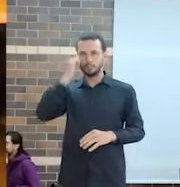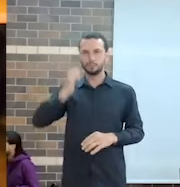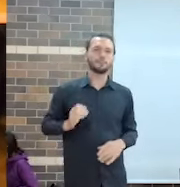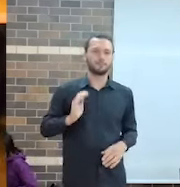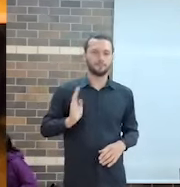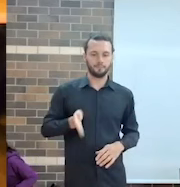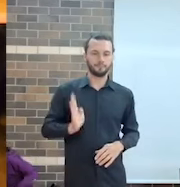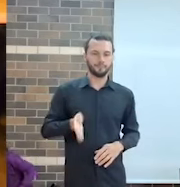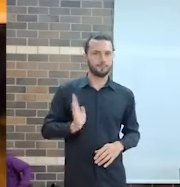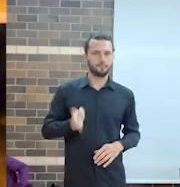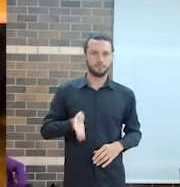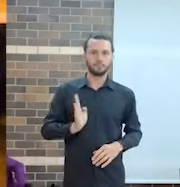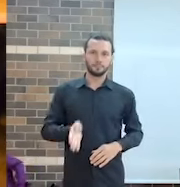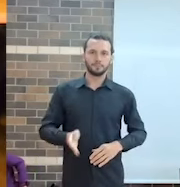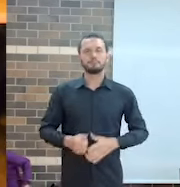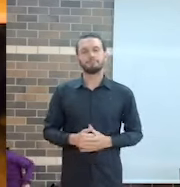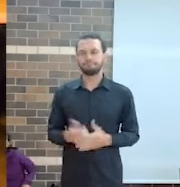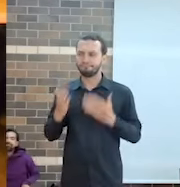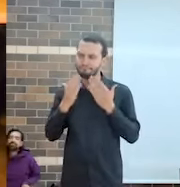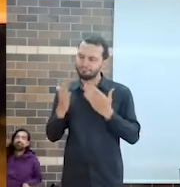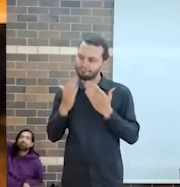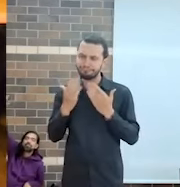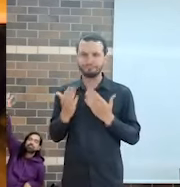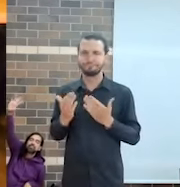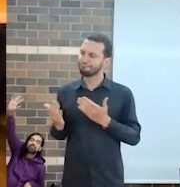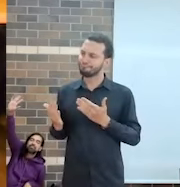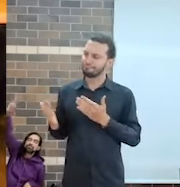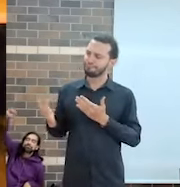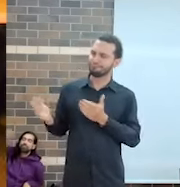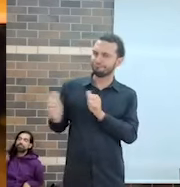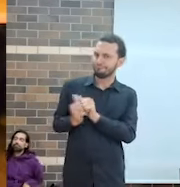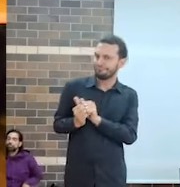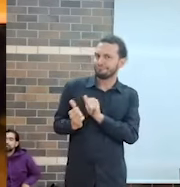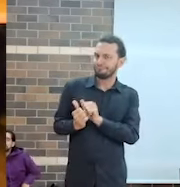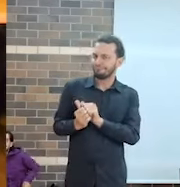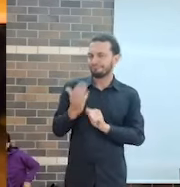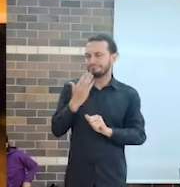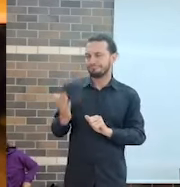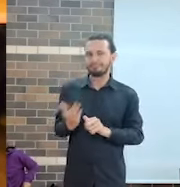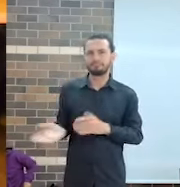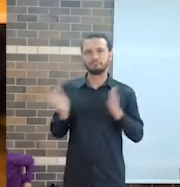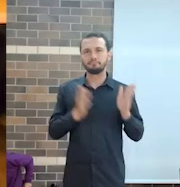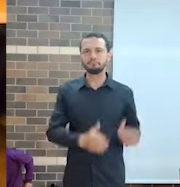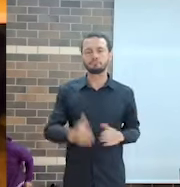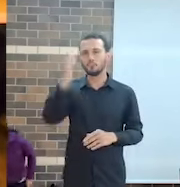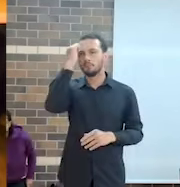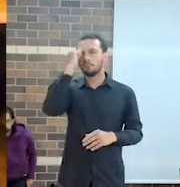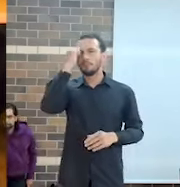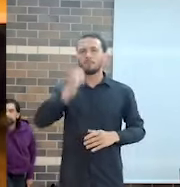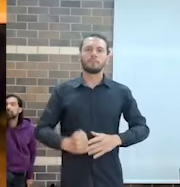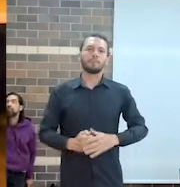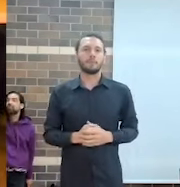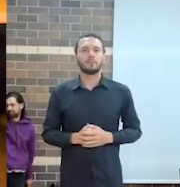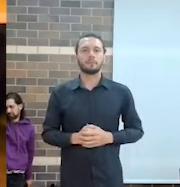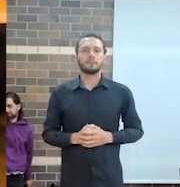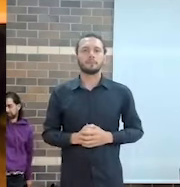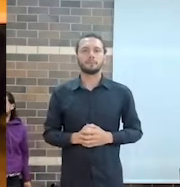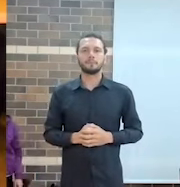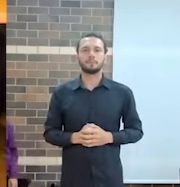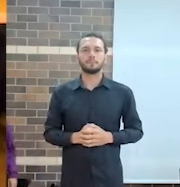Zambrano, también agradecerle por acompañarnos en este espacio, a la profe eh,